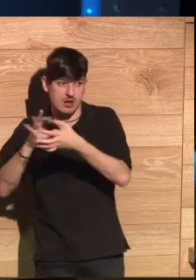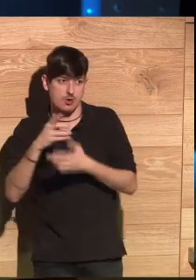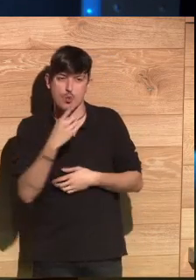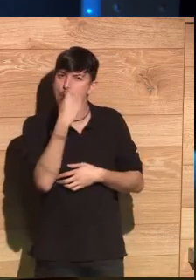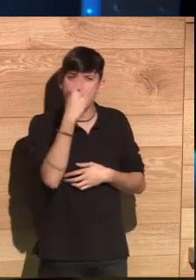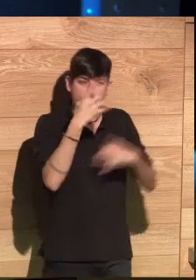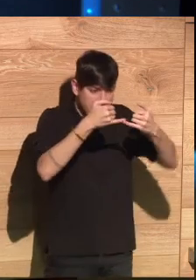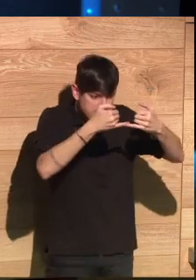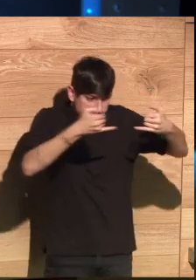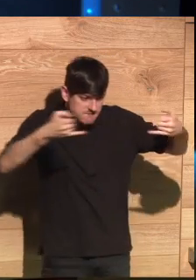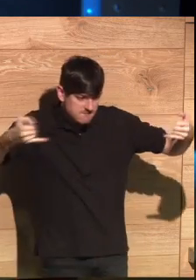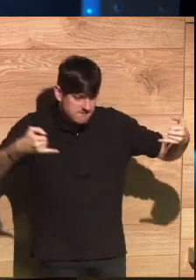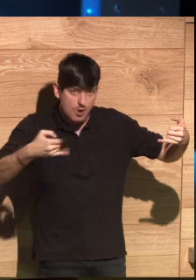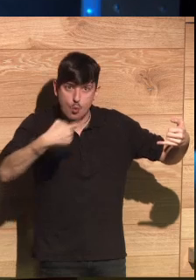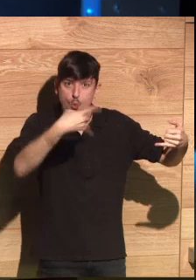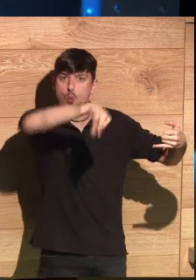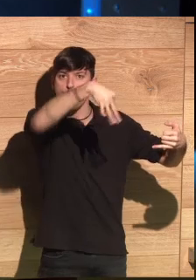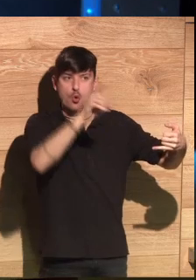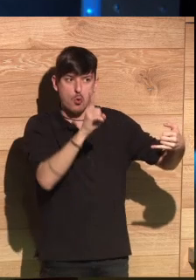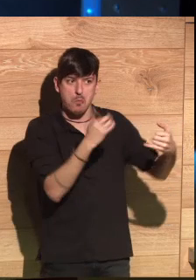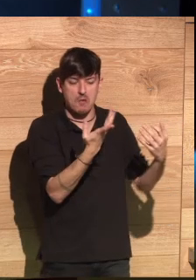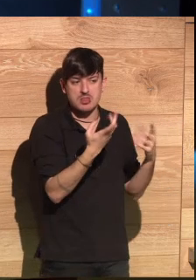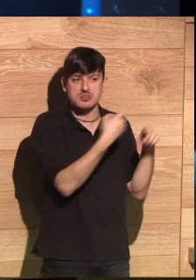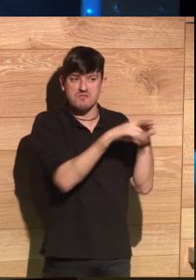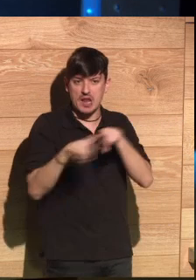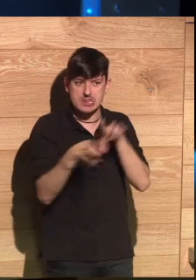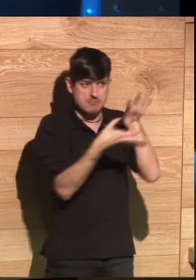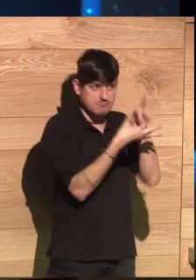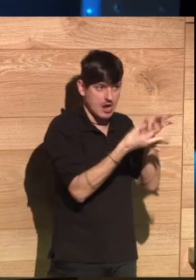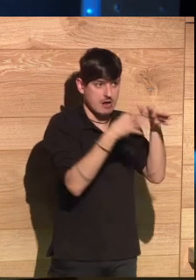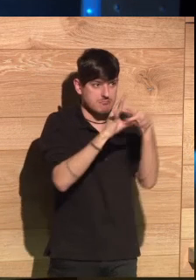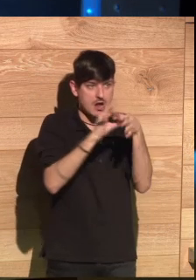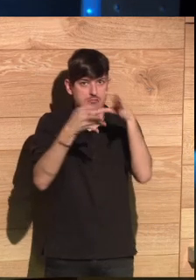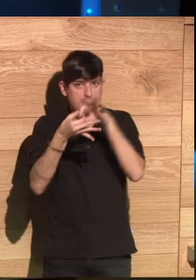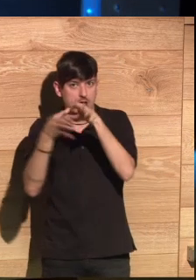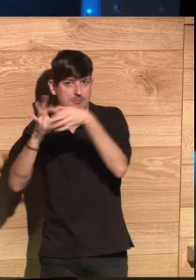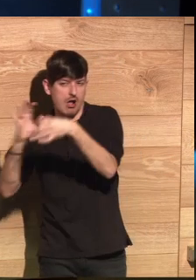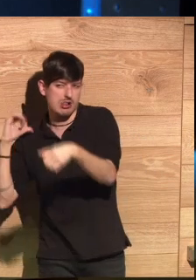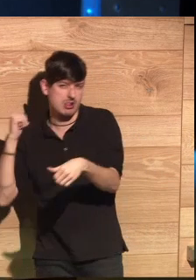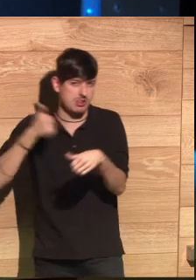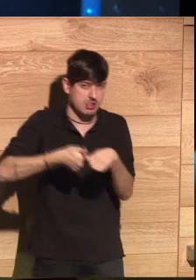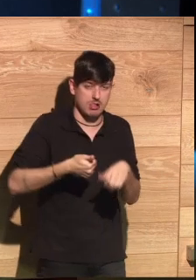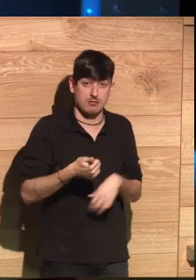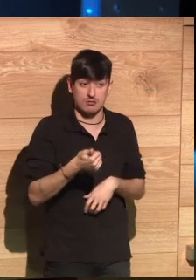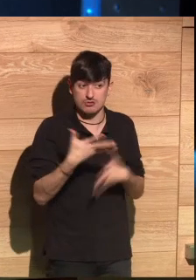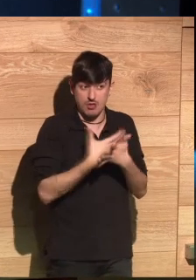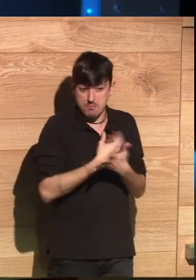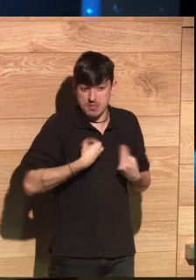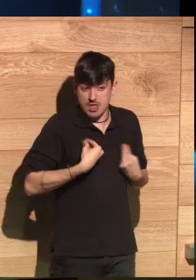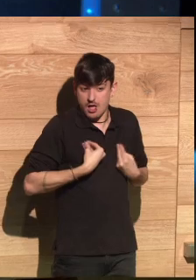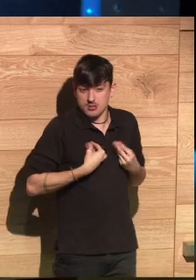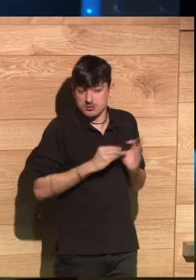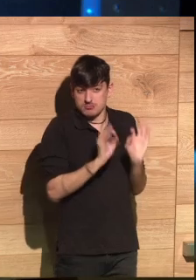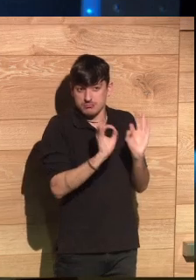hilo, sino que son hilos que se van entretejiendo a lo largo de una serie de años, y al final pues todas esas vidas